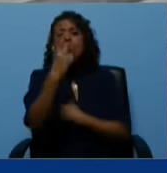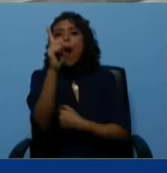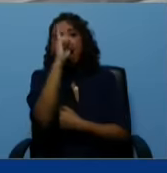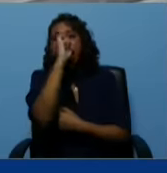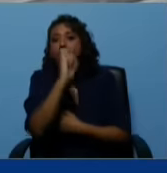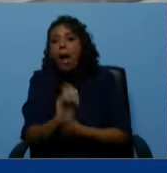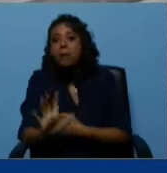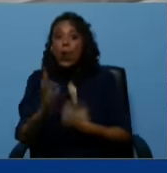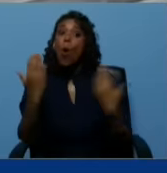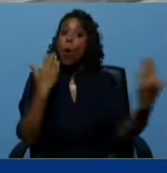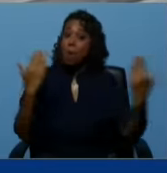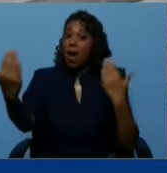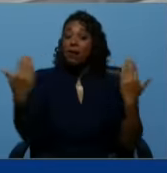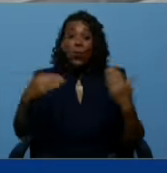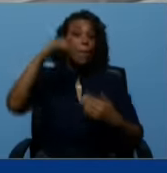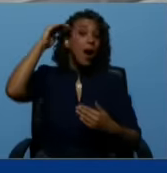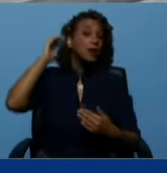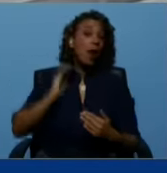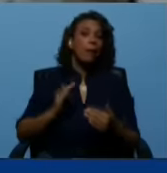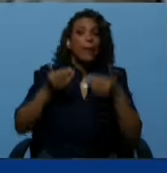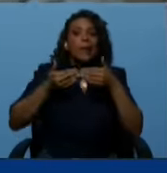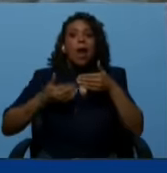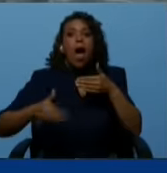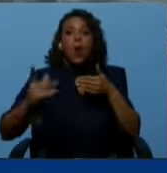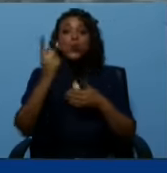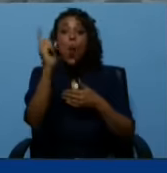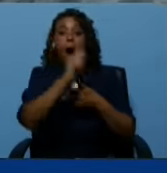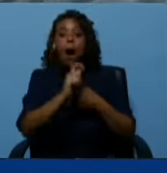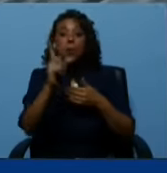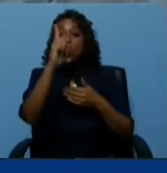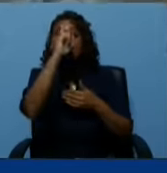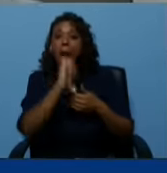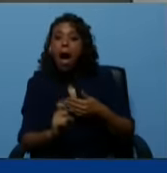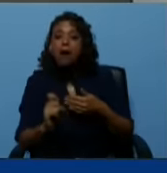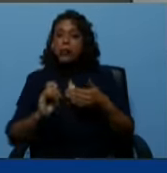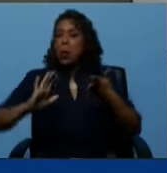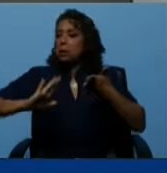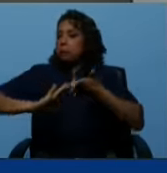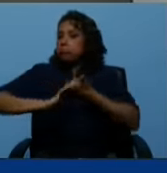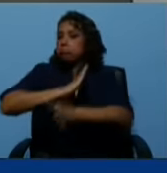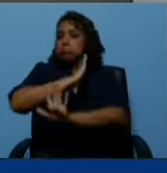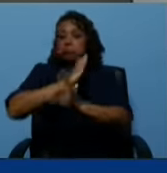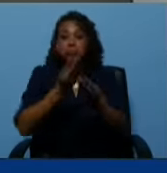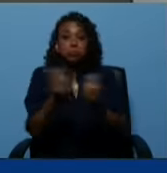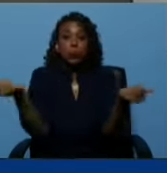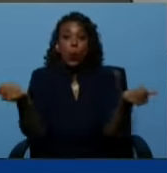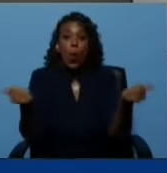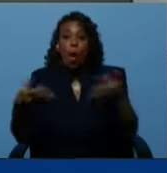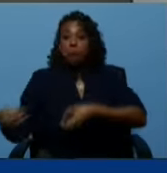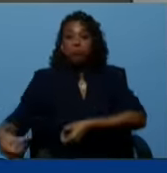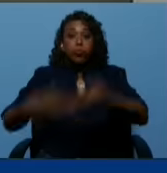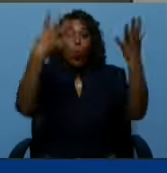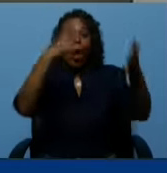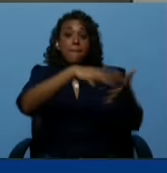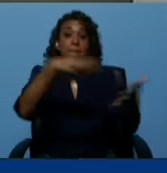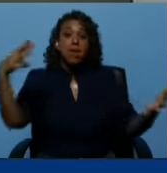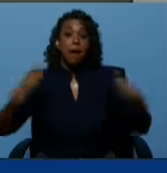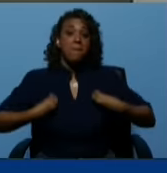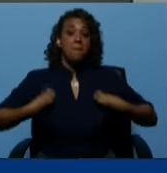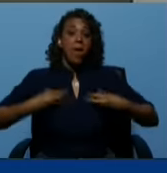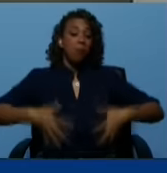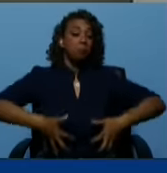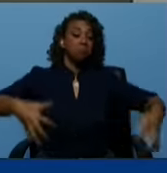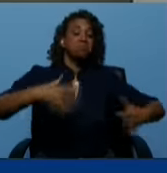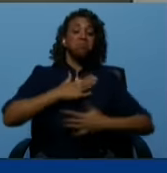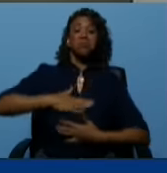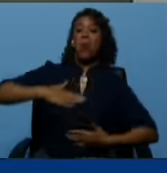ellos. Luego lo estiraron. Lo estiraron hasta que no les dio más, y los gringos se lo llevaron a Miami a vivir con un